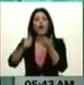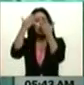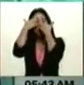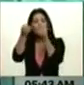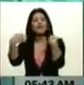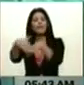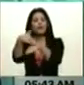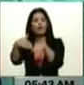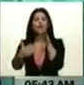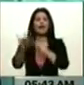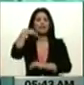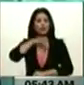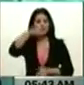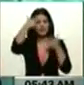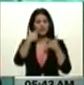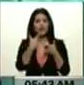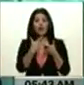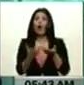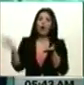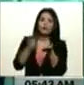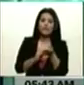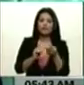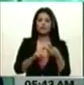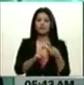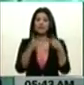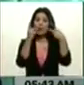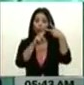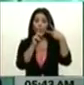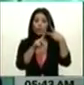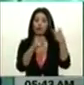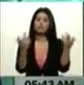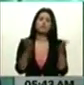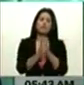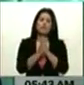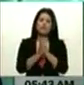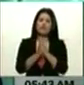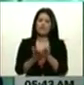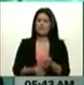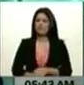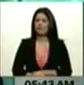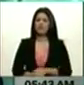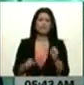Ni que lo fajen chiquito, ¿ah? Ni que lo fajen chiquito.